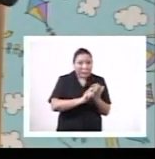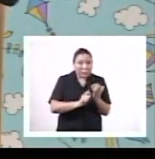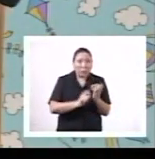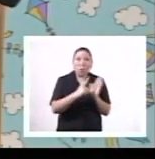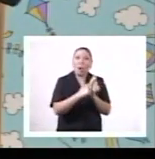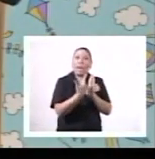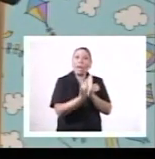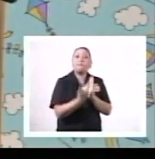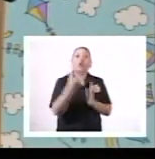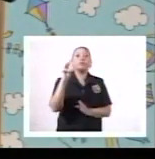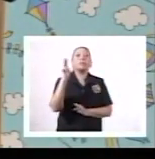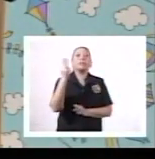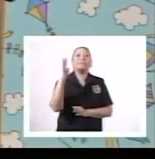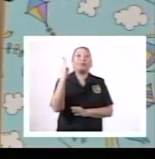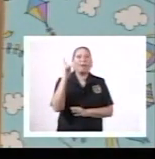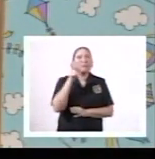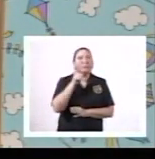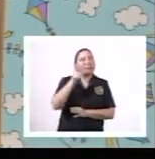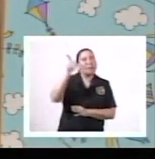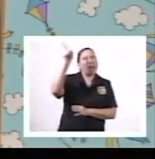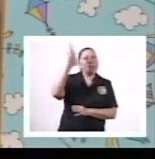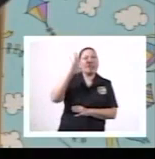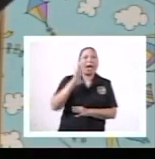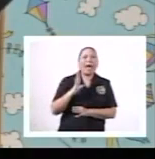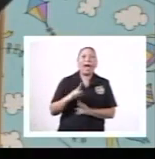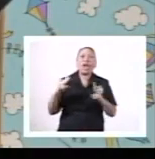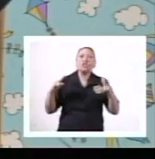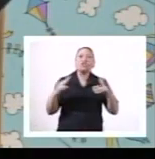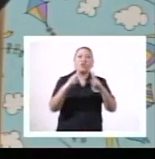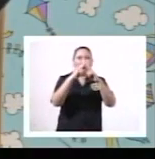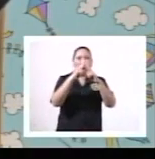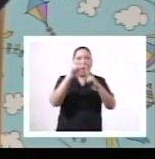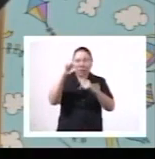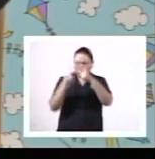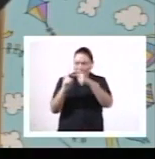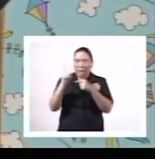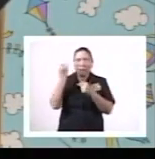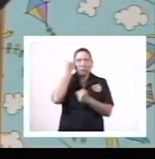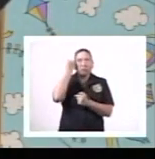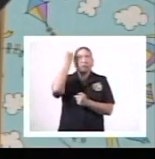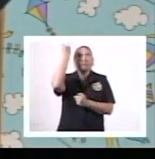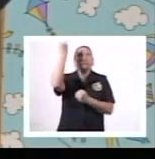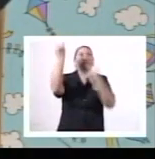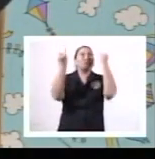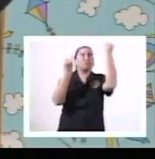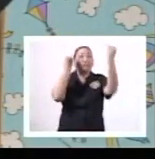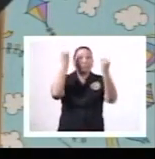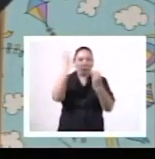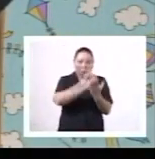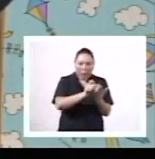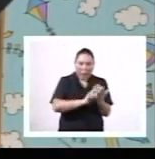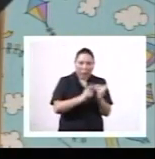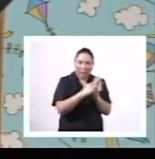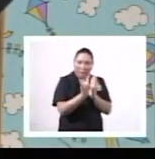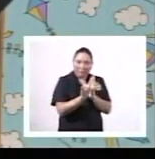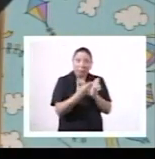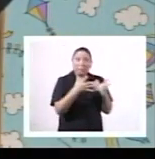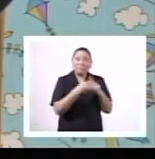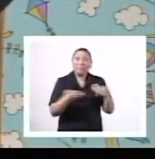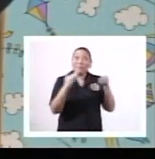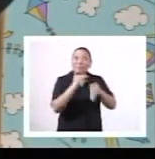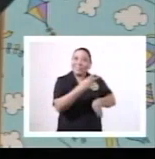que en tercero básico, allá en San Antonio Palopozo Lolá. El barrilete mensajero. Y esta